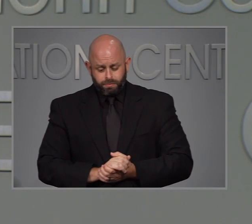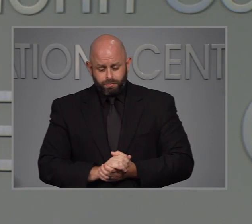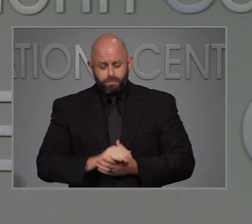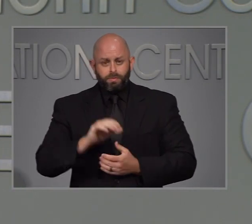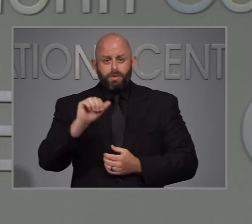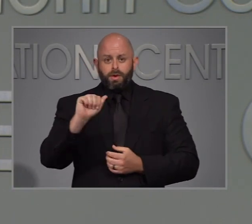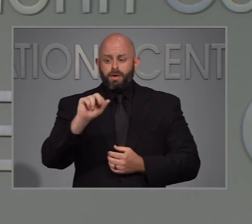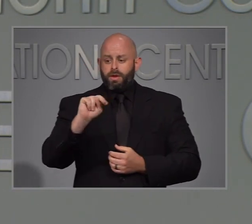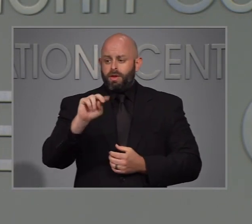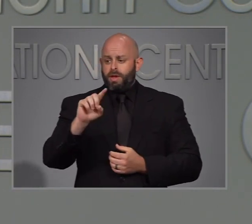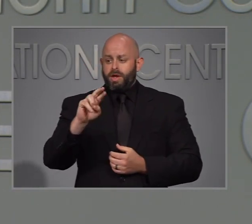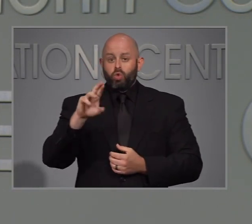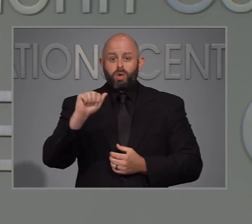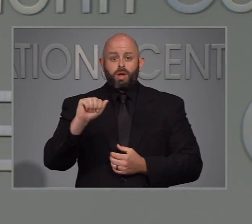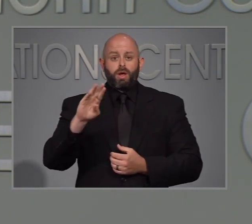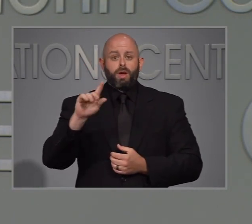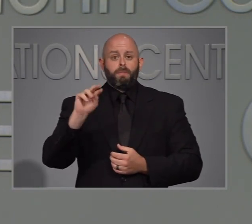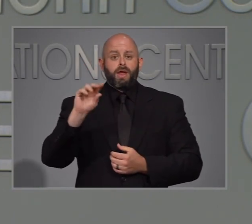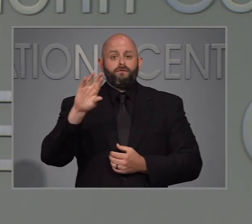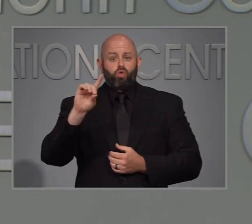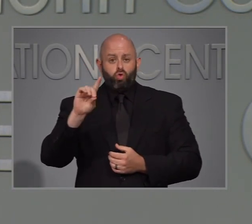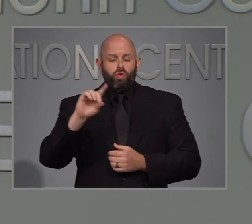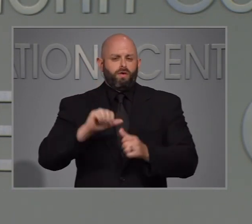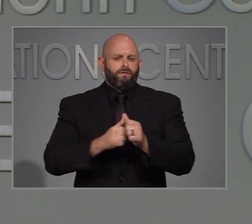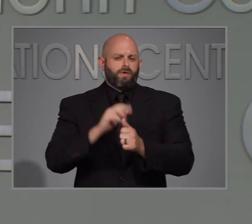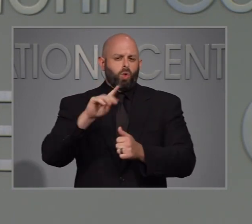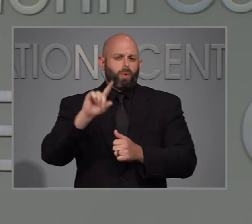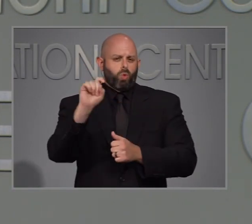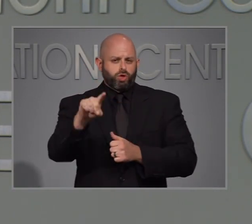de seguimiento, Andrea Blanford,